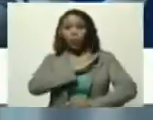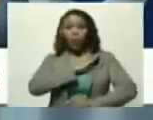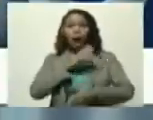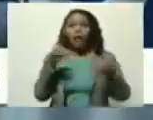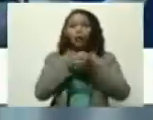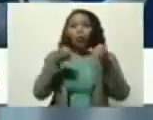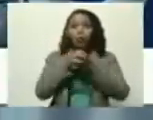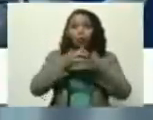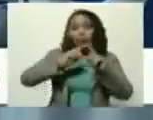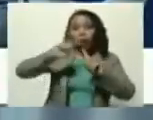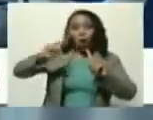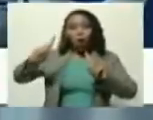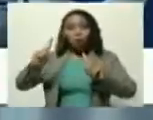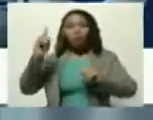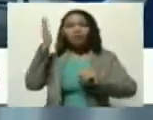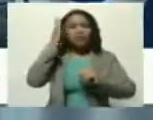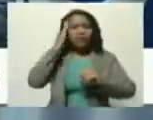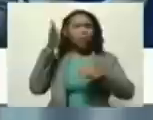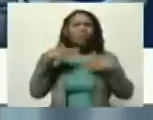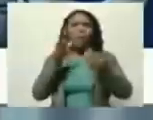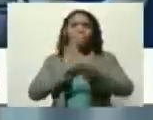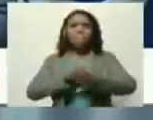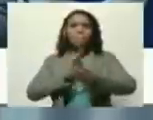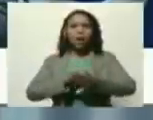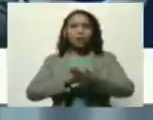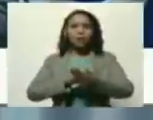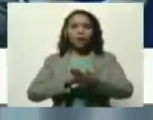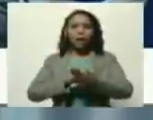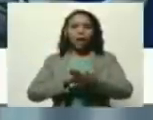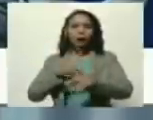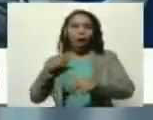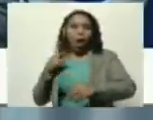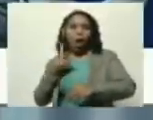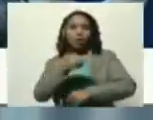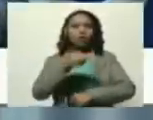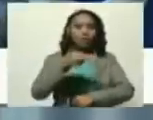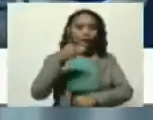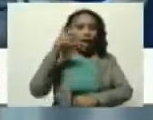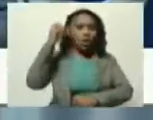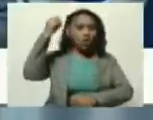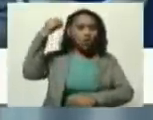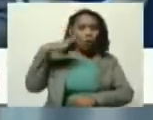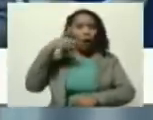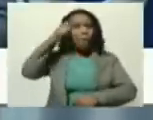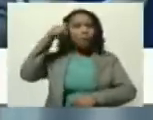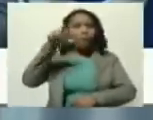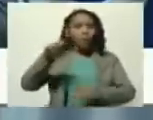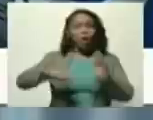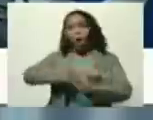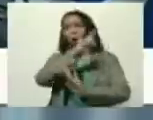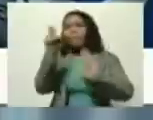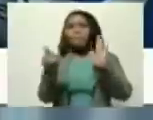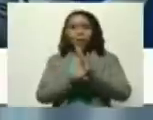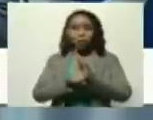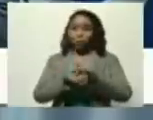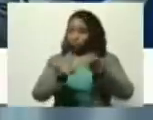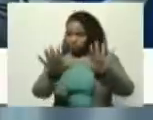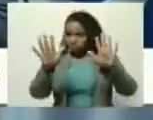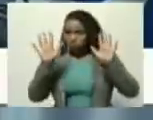Corpolec, sabemos las consecuencias, dejar sin luz nada más y nada menos que a poblaciones enteras.